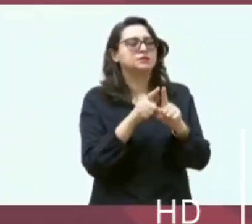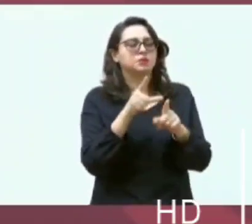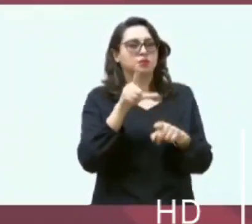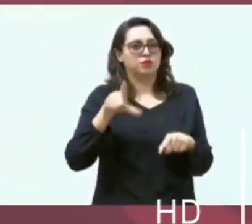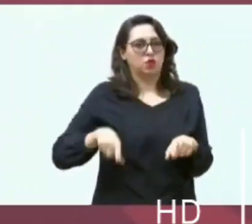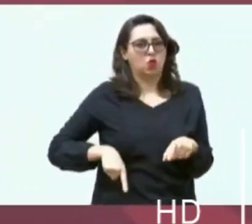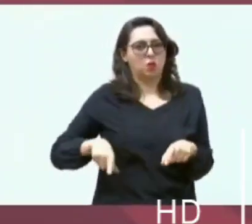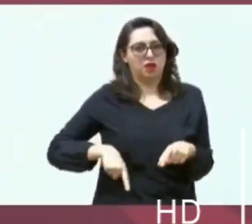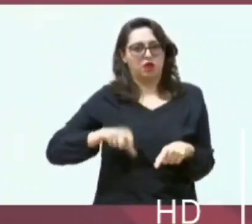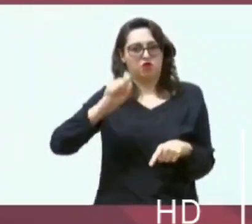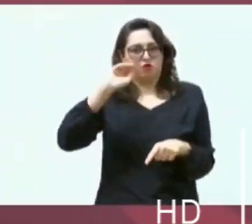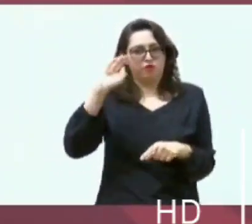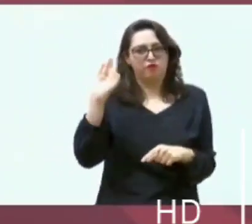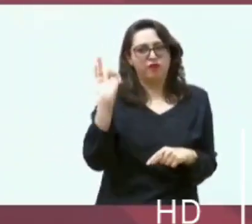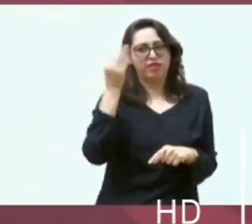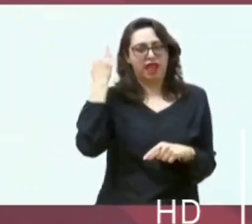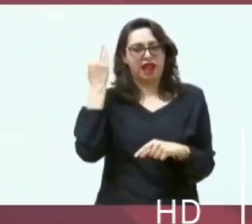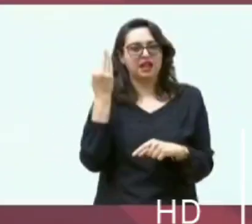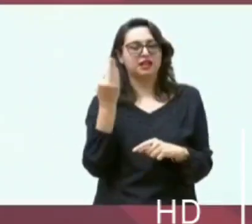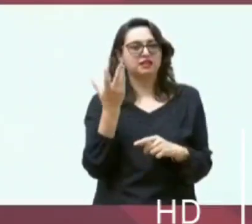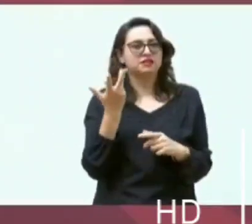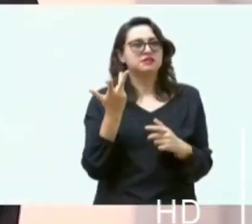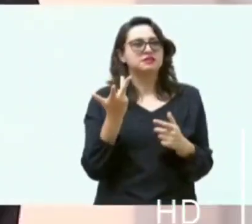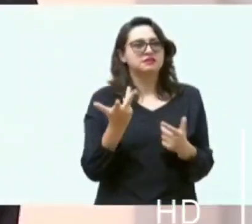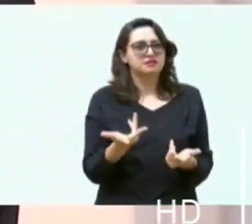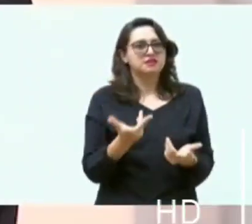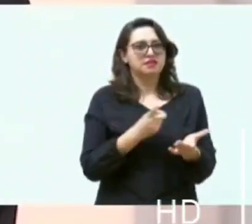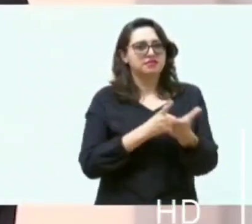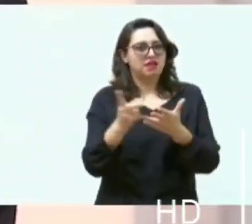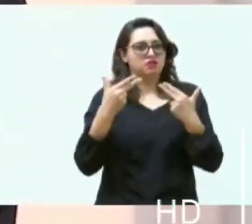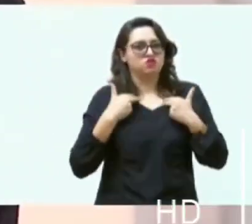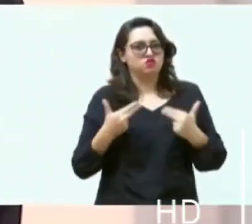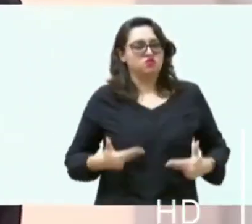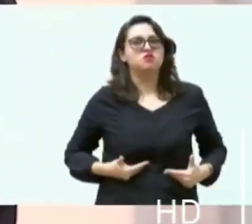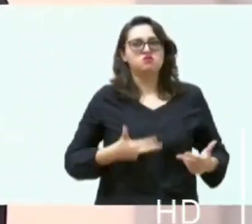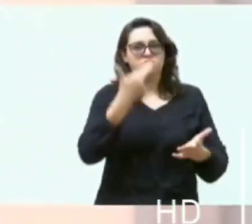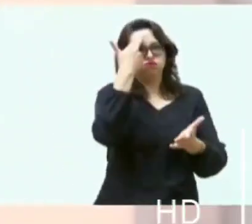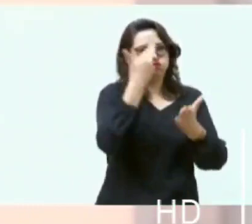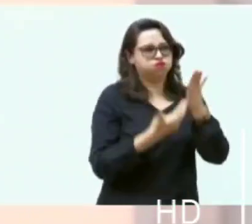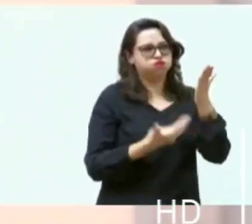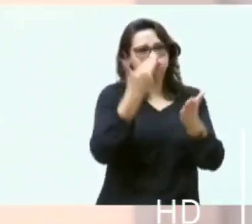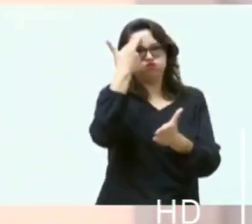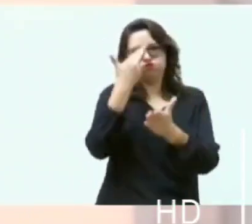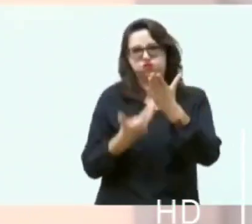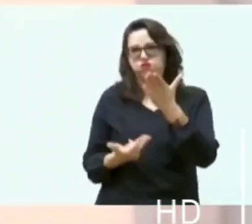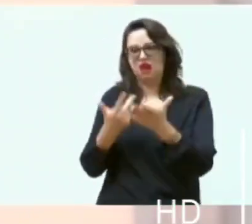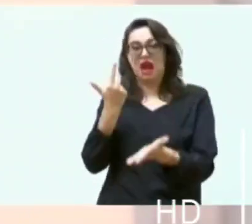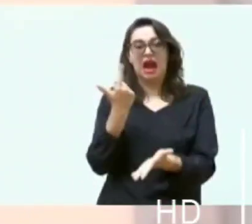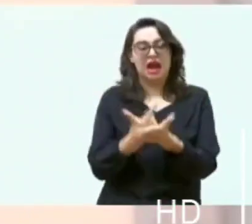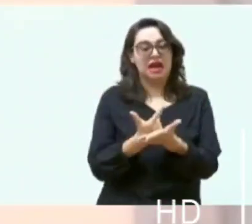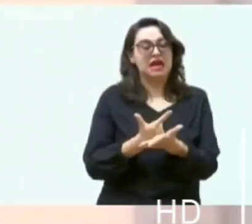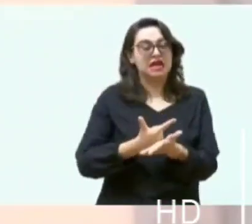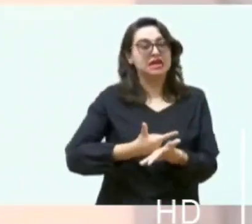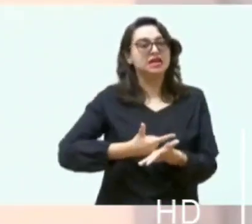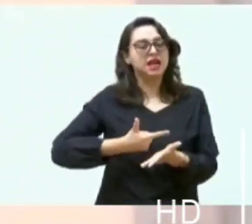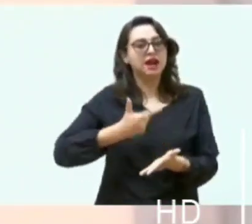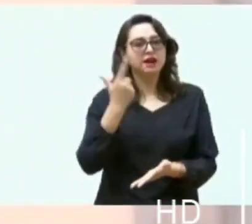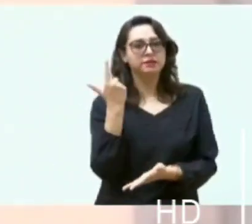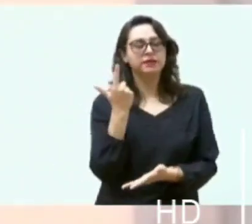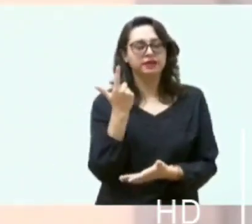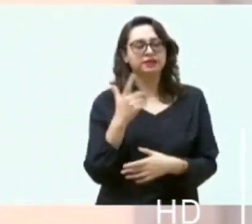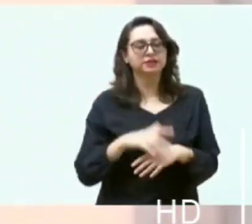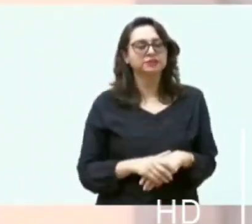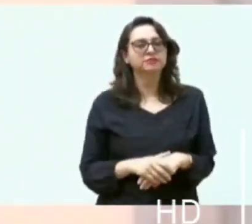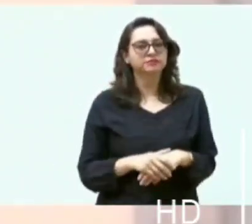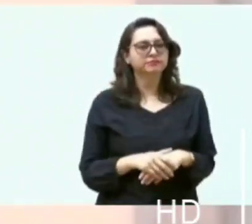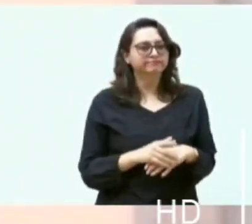gobierno federal en actos de violación de derechos humanos y contra la paz y la